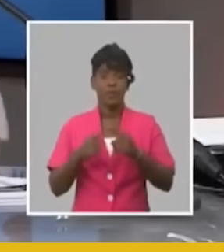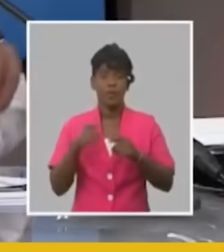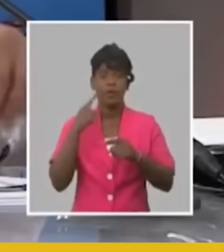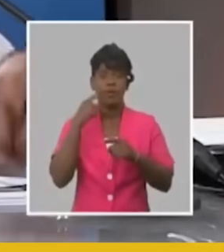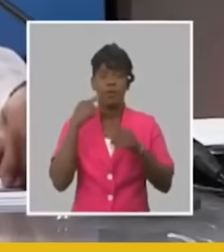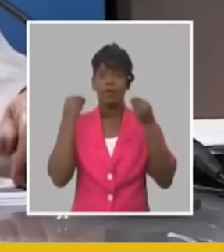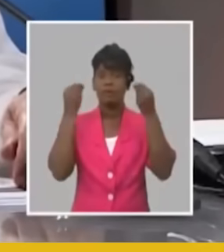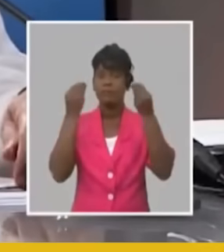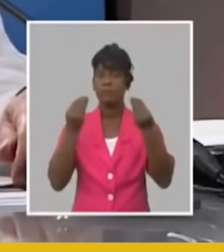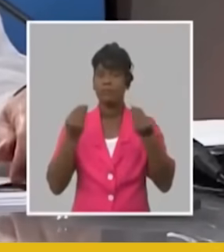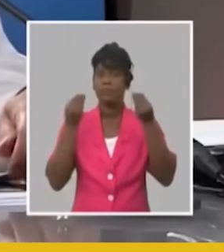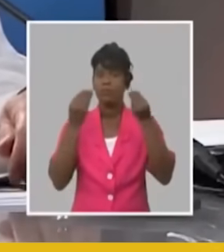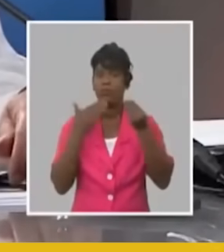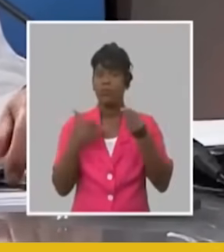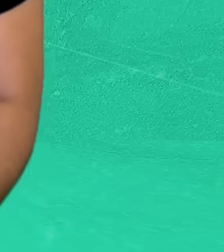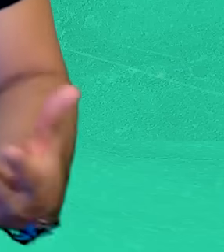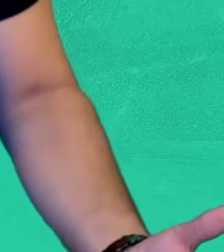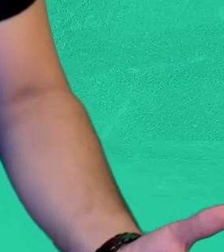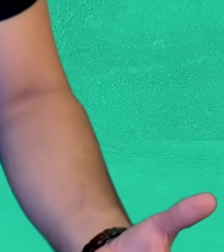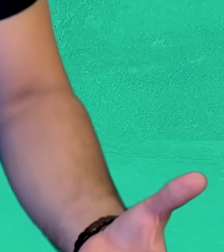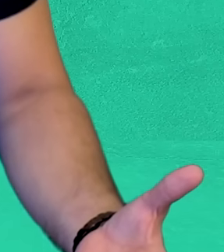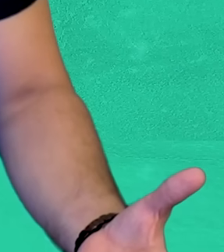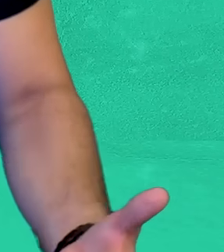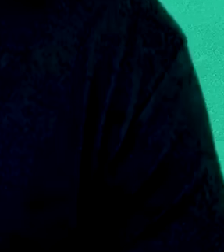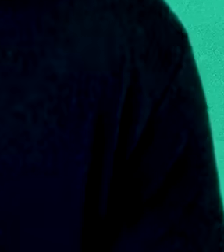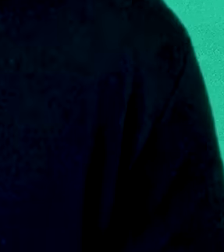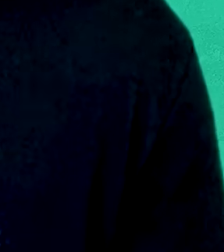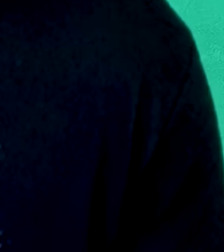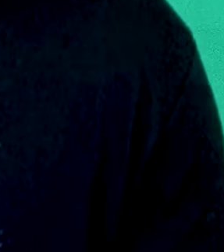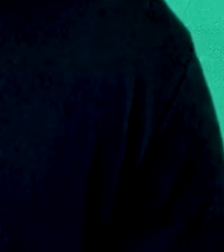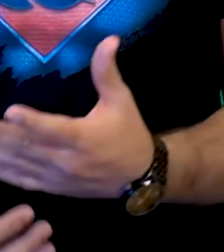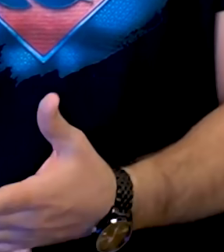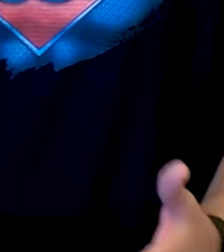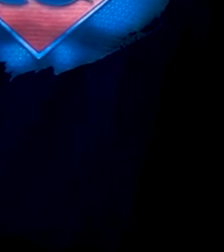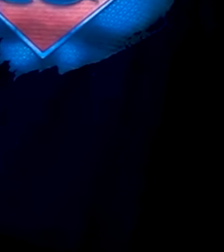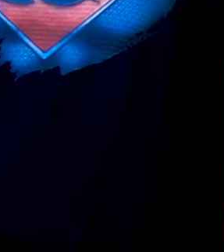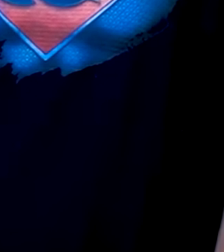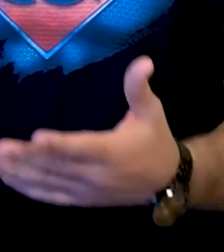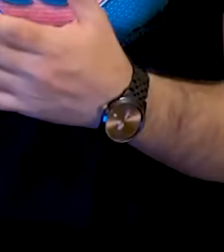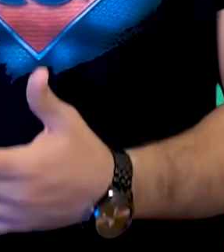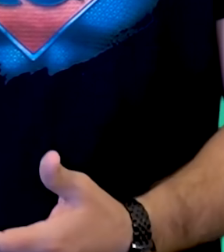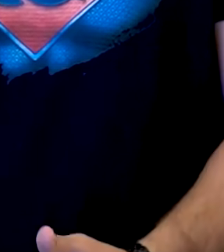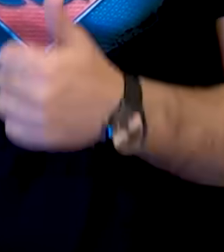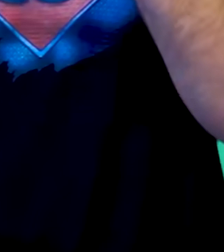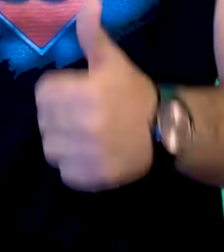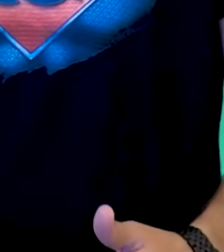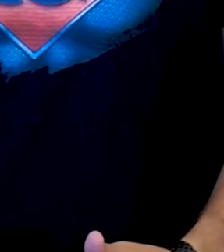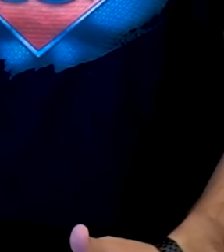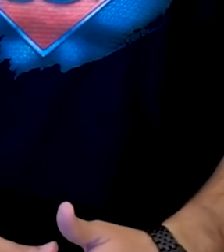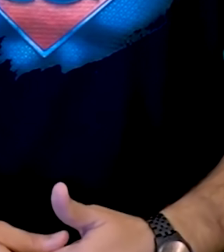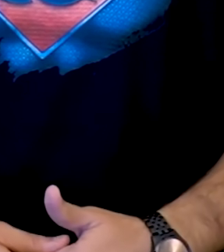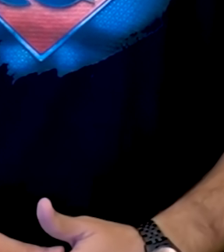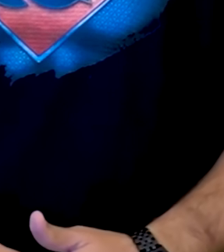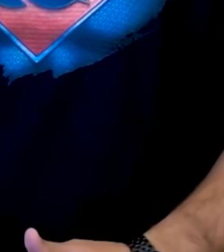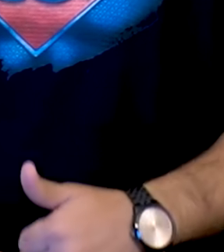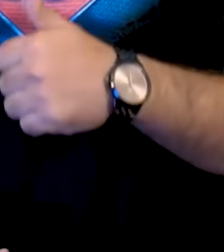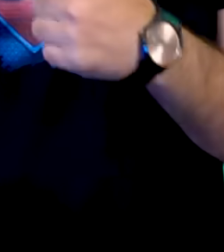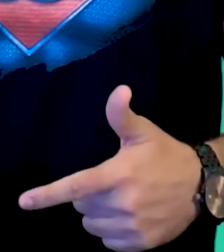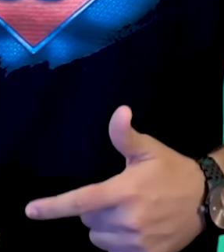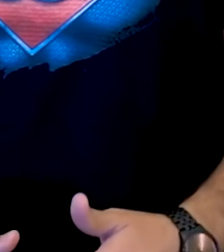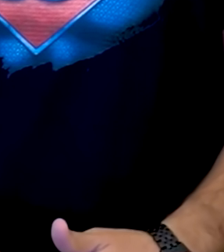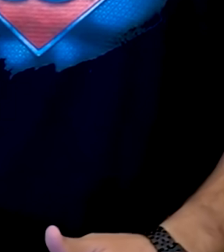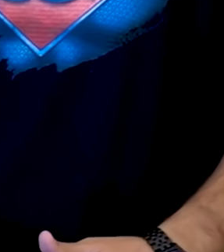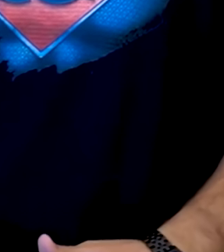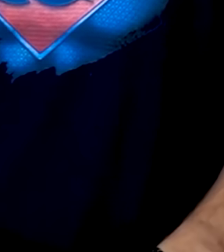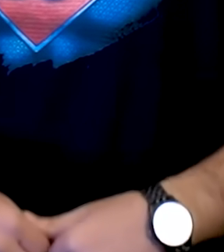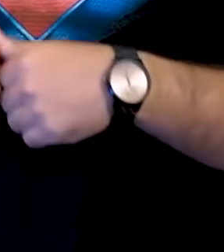en todo este proceso. ¿Y qué podía salir mal? Pues todo. Para la tarea de ordenamiento se necesitaba subirle el salario a todo el mundo